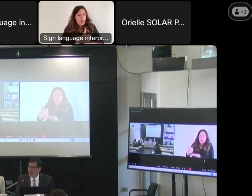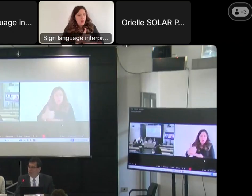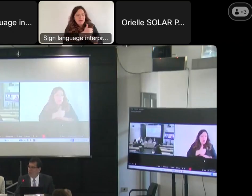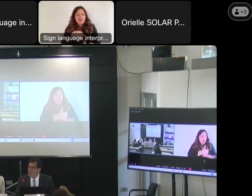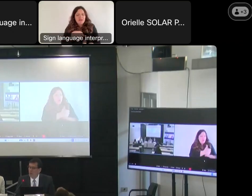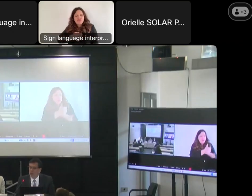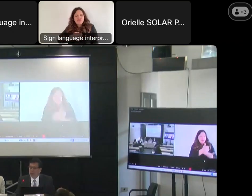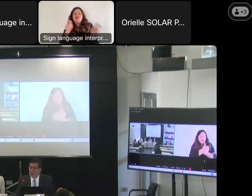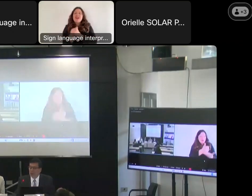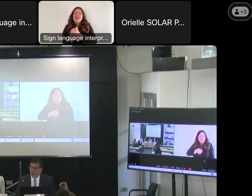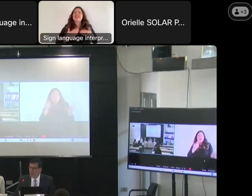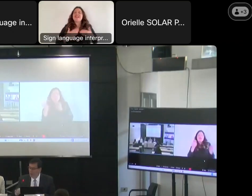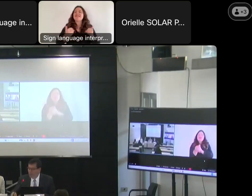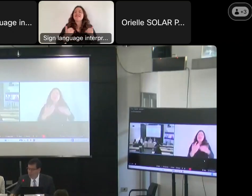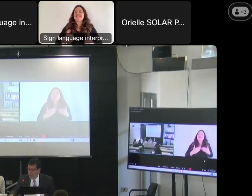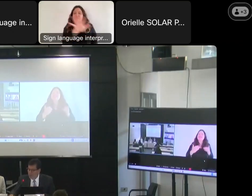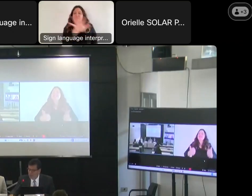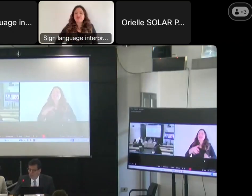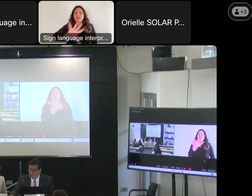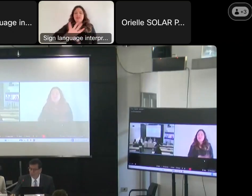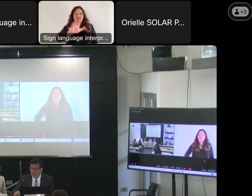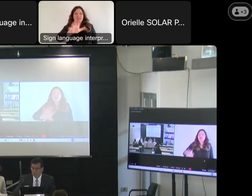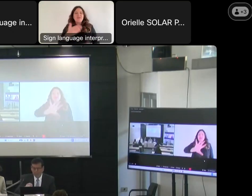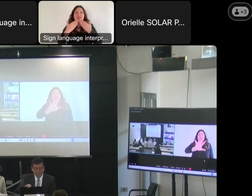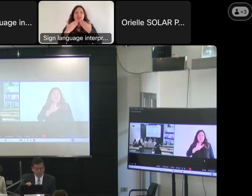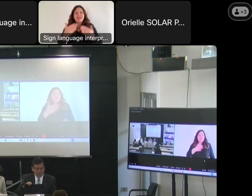la salud en nuestra región. Muchísimas gracias.